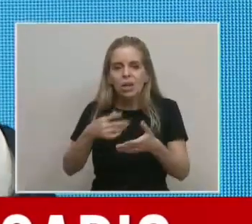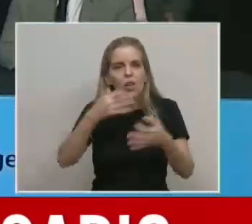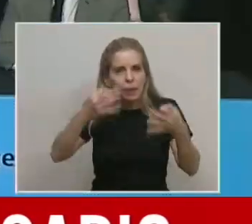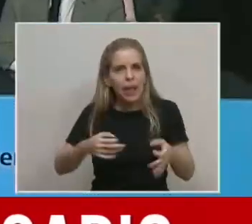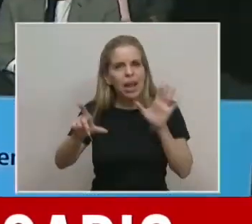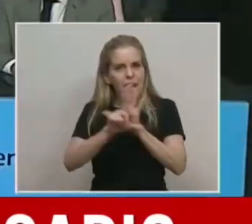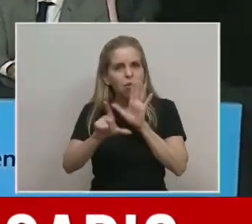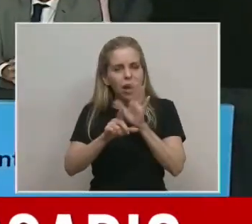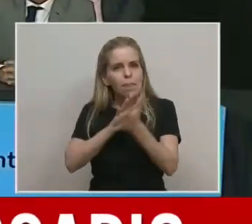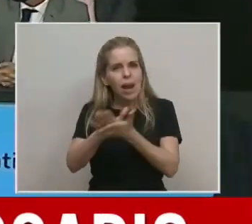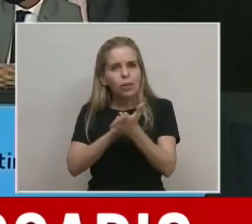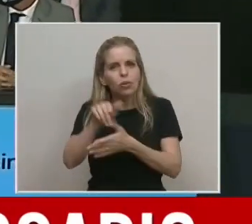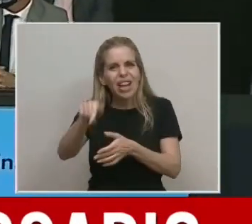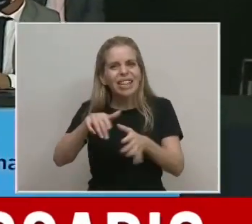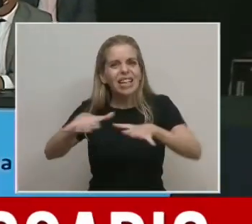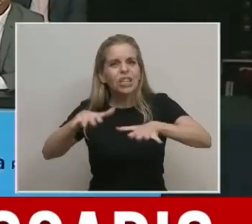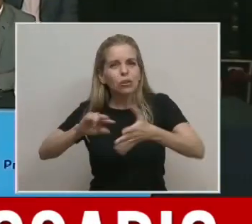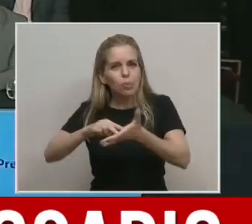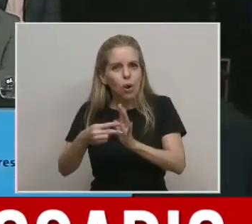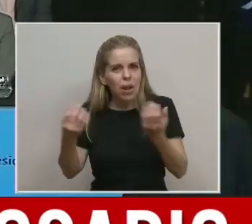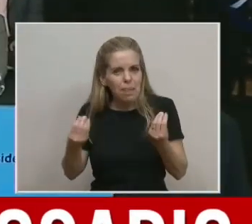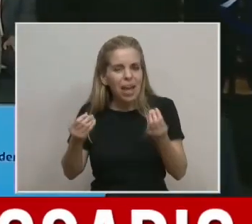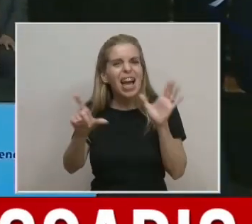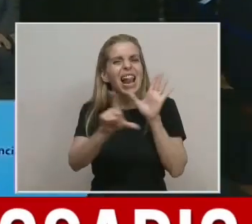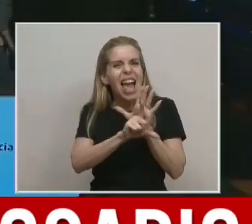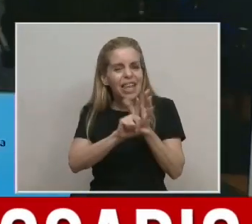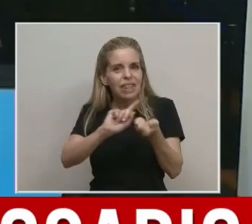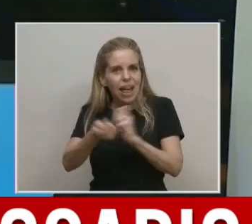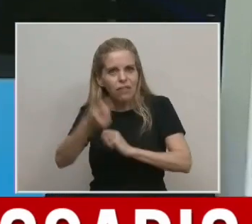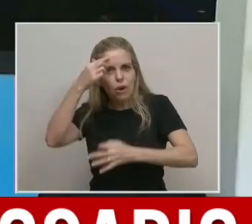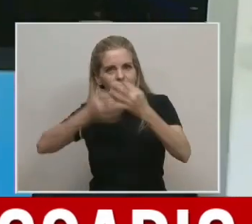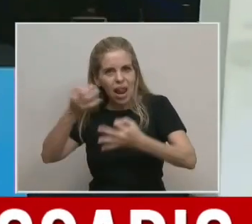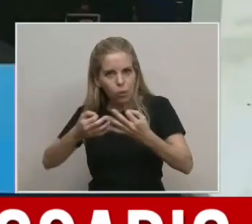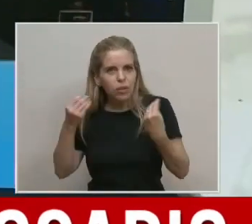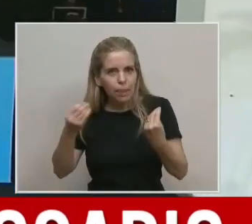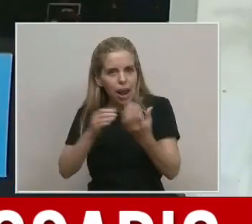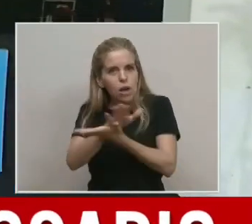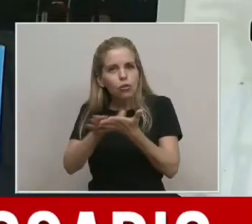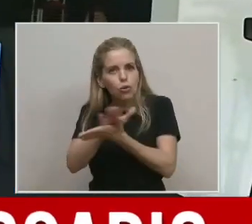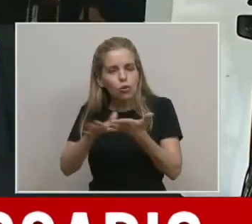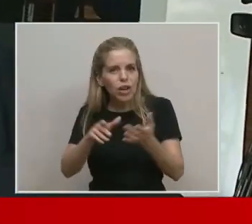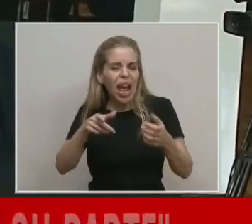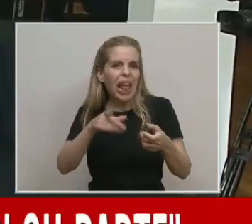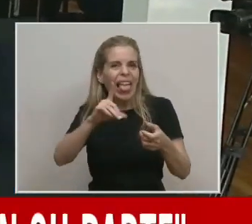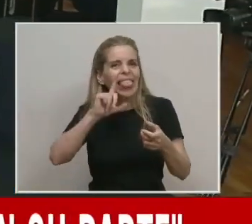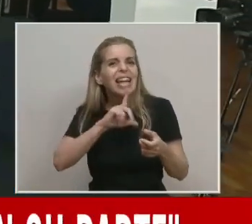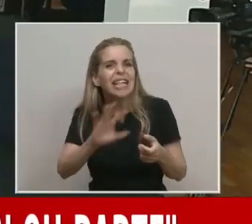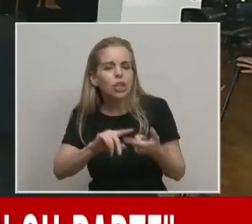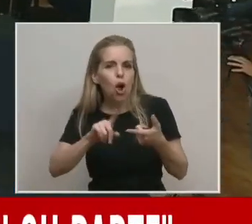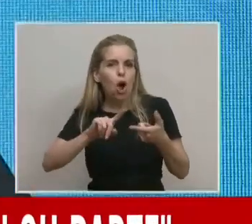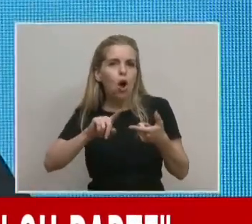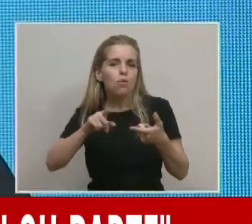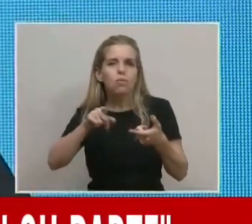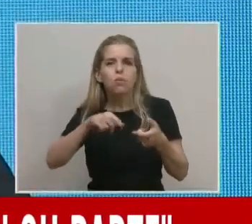era una ley para darle una pelea frontal al narcotráfico, a todos los delitos federales, al contrabando,